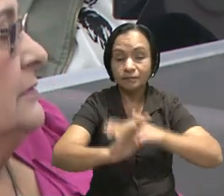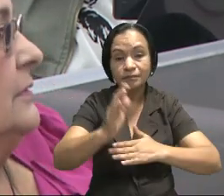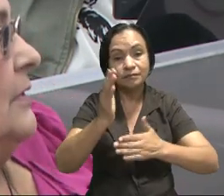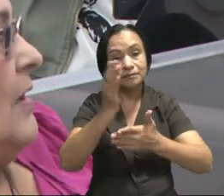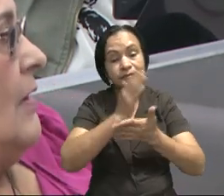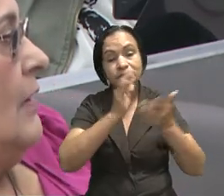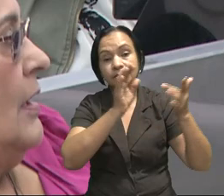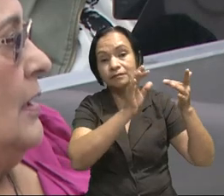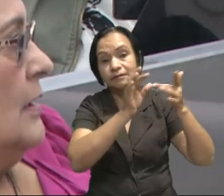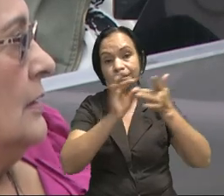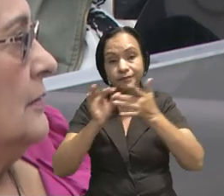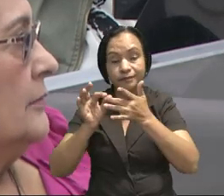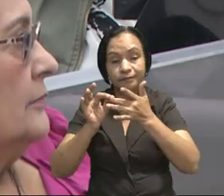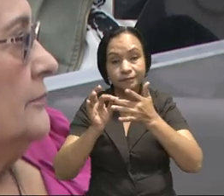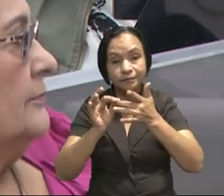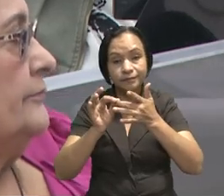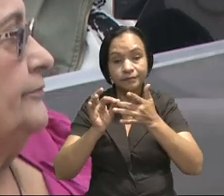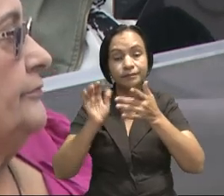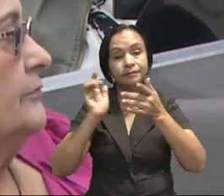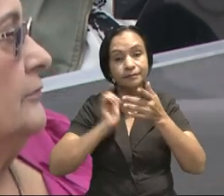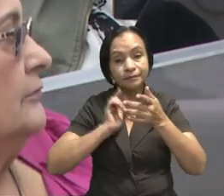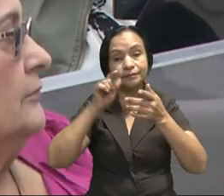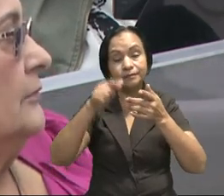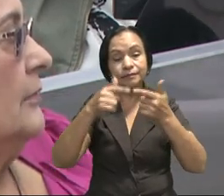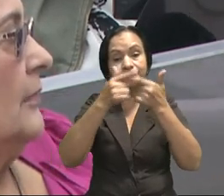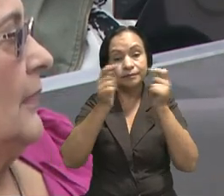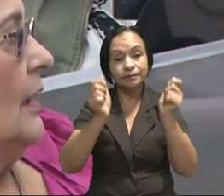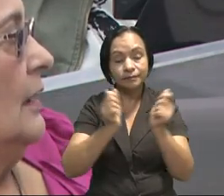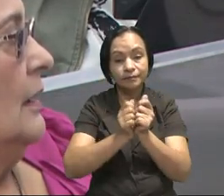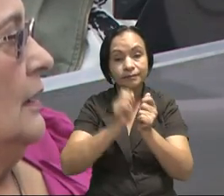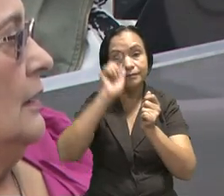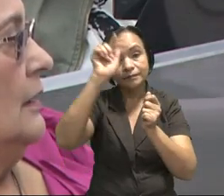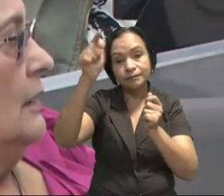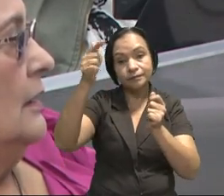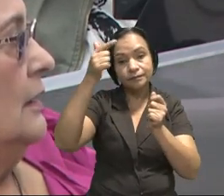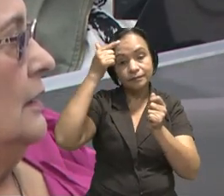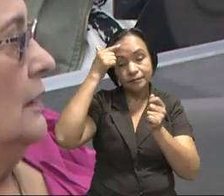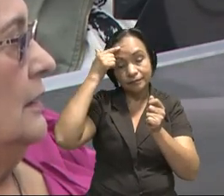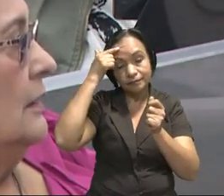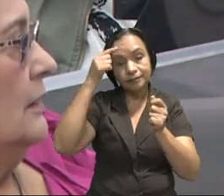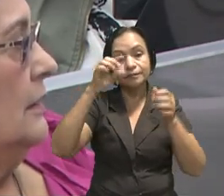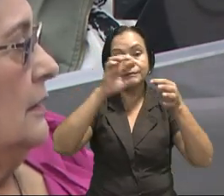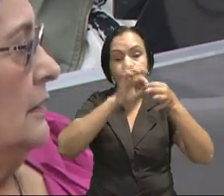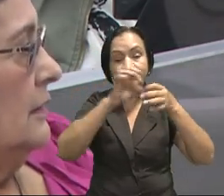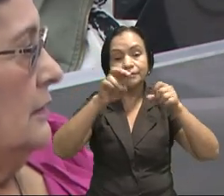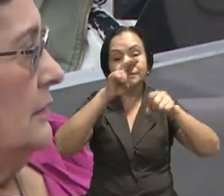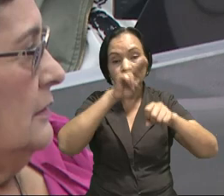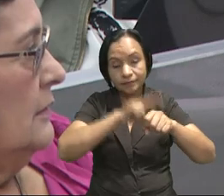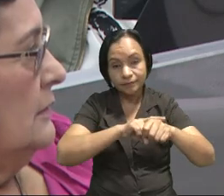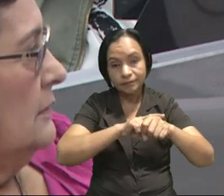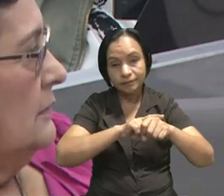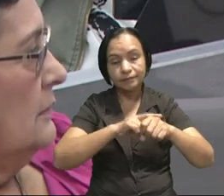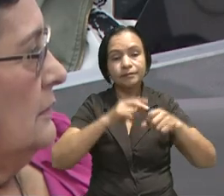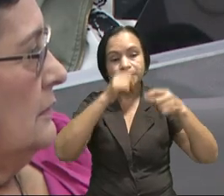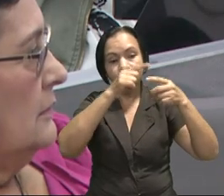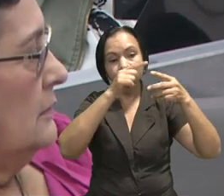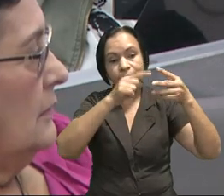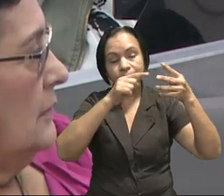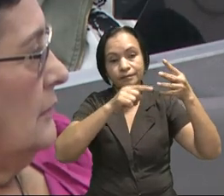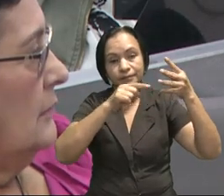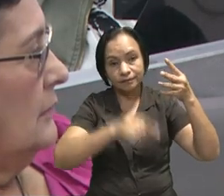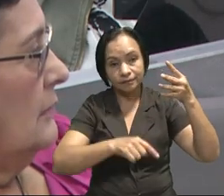méritos especiales a criterio de la Junta de Gobierno de Reconstrucción Nacional. Eso